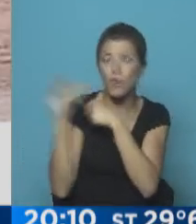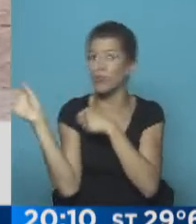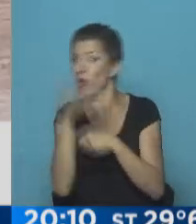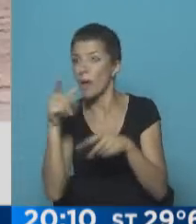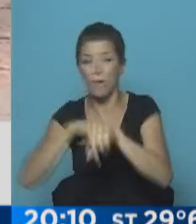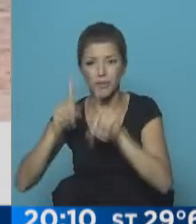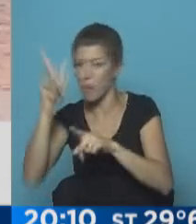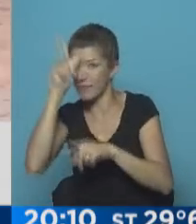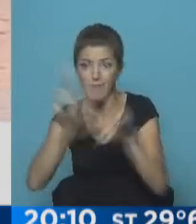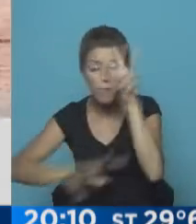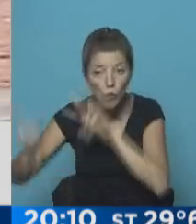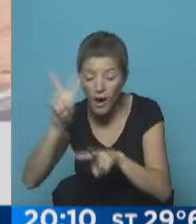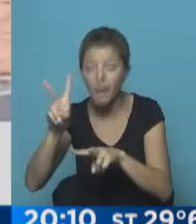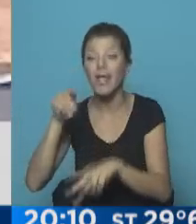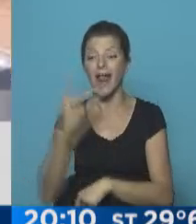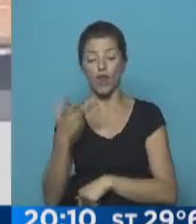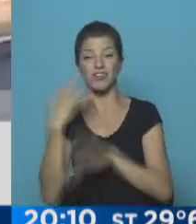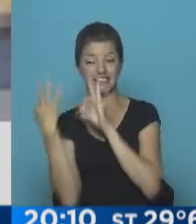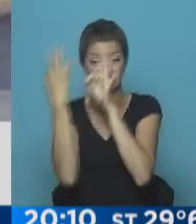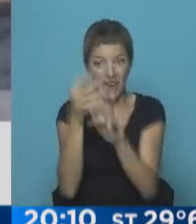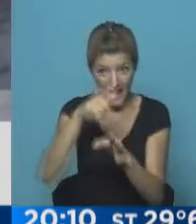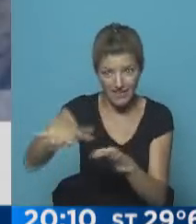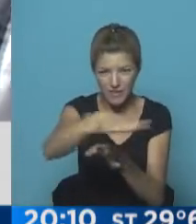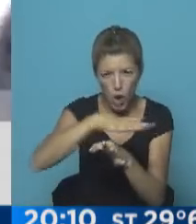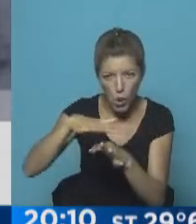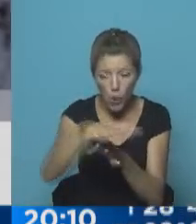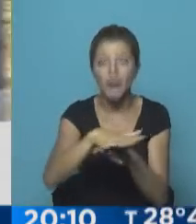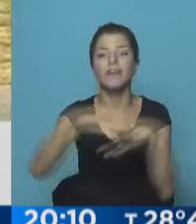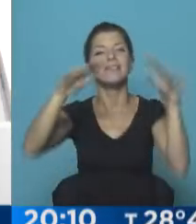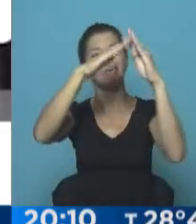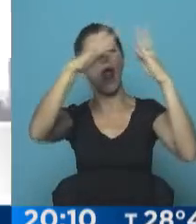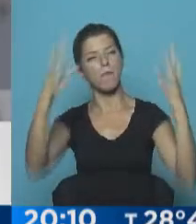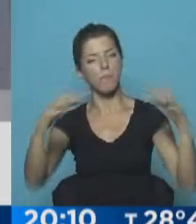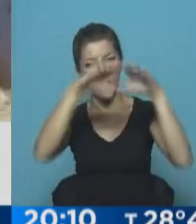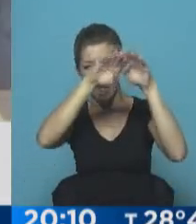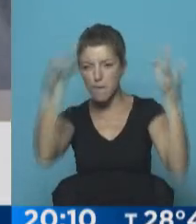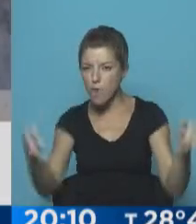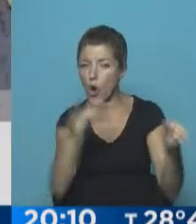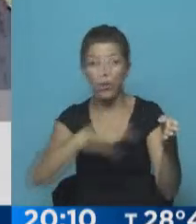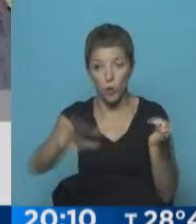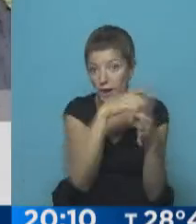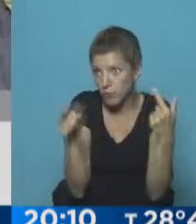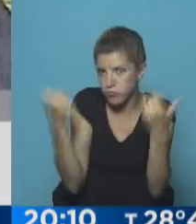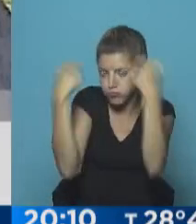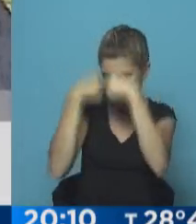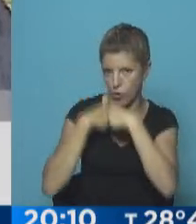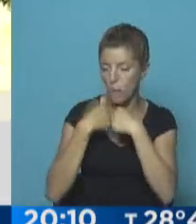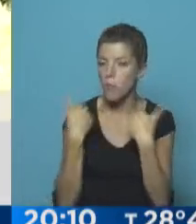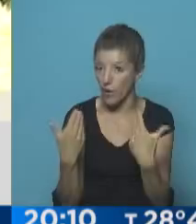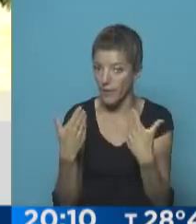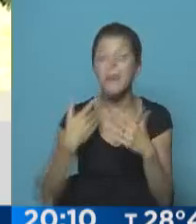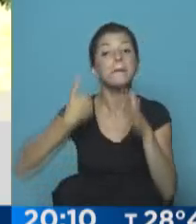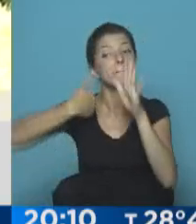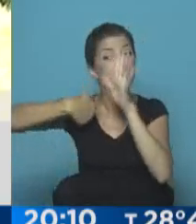muy grande, muy importante, que tiene galpones, que tiene silos, lugares muy aptos para esconderse, sobre todo